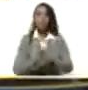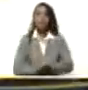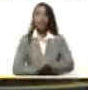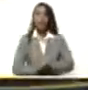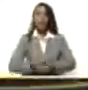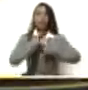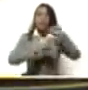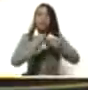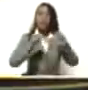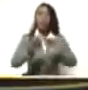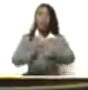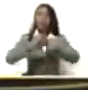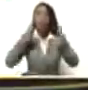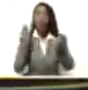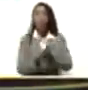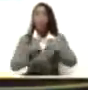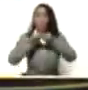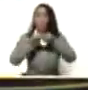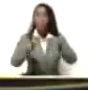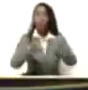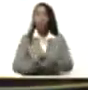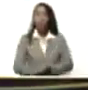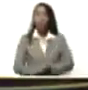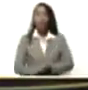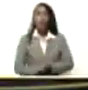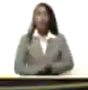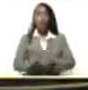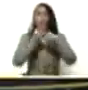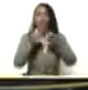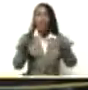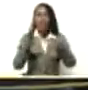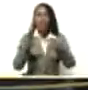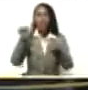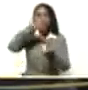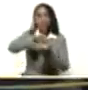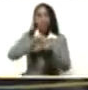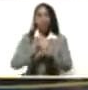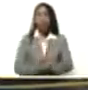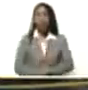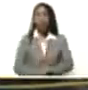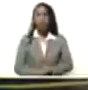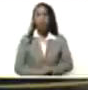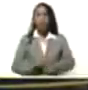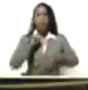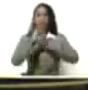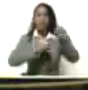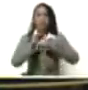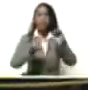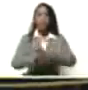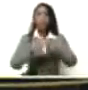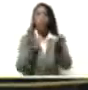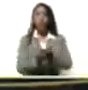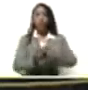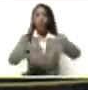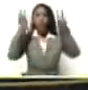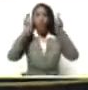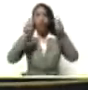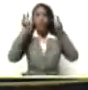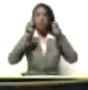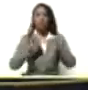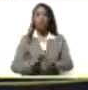siglo del mundo multilateral multipolar y multicéntrico el siglo del mundo nuevo